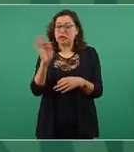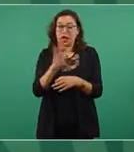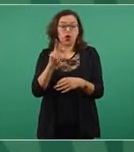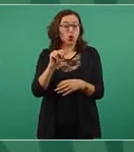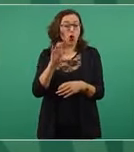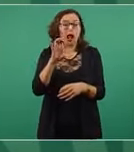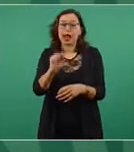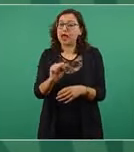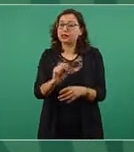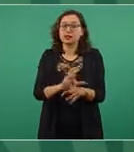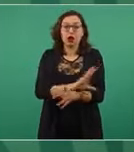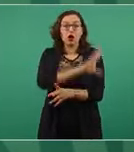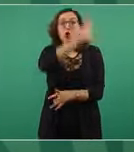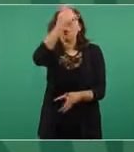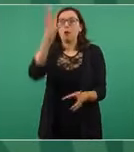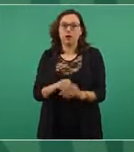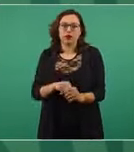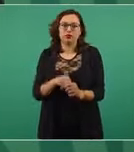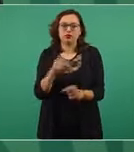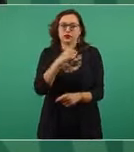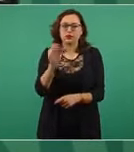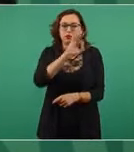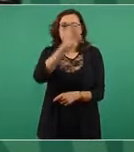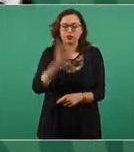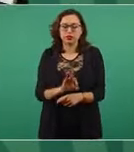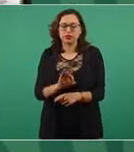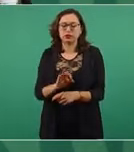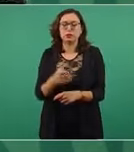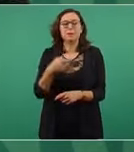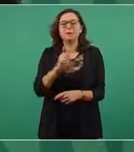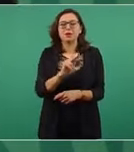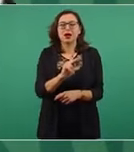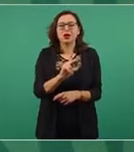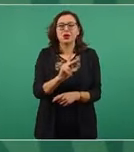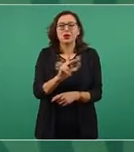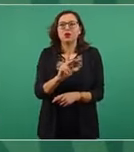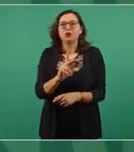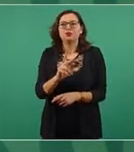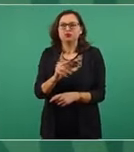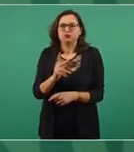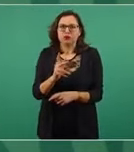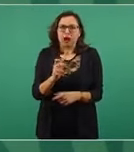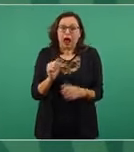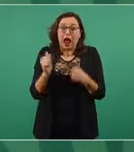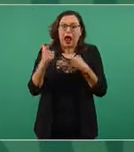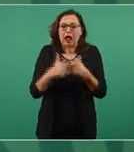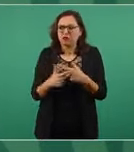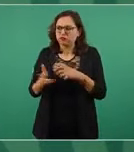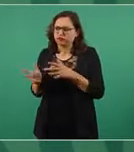a los de abajo, cómo se ayuda a la clase media media, cómo se ayuda a la clase media alta,